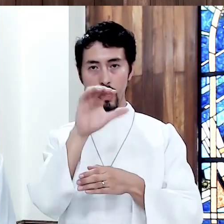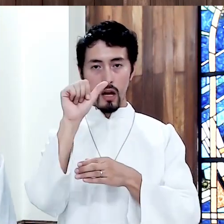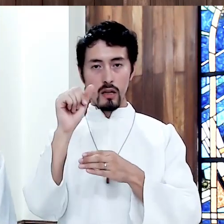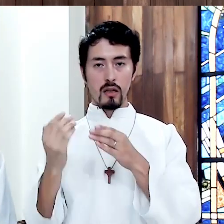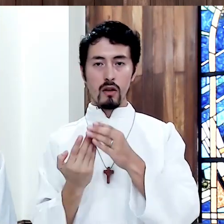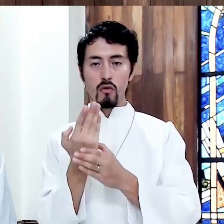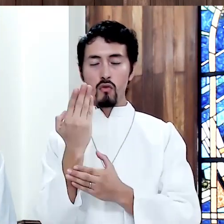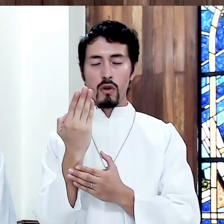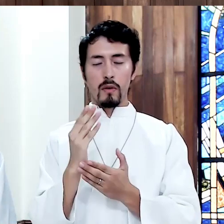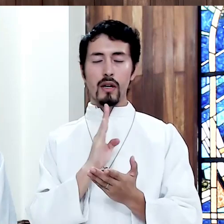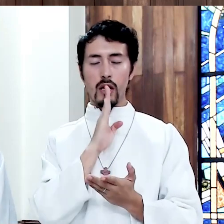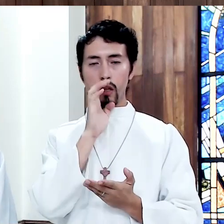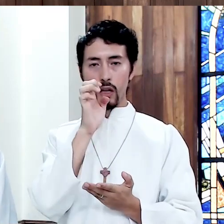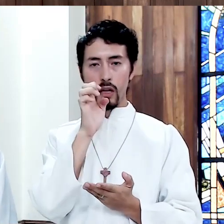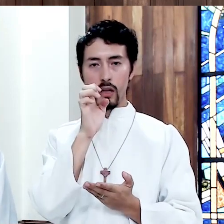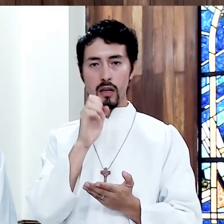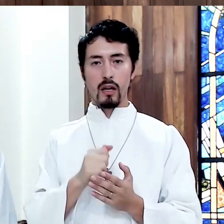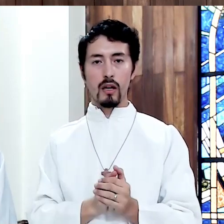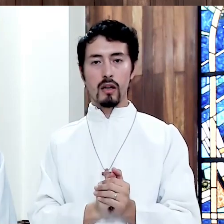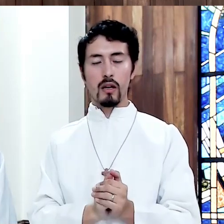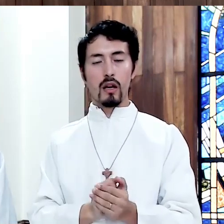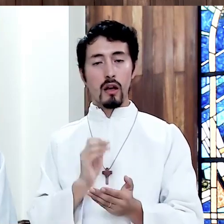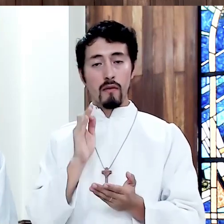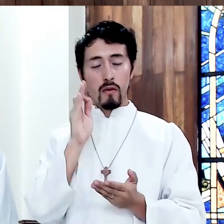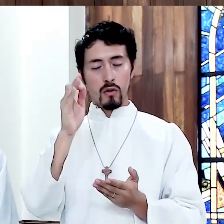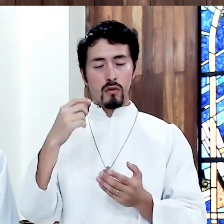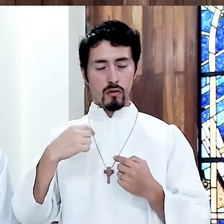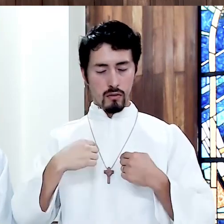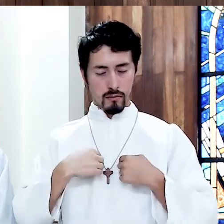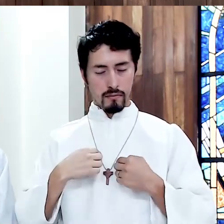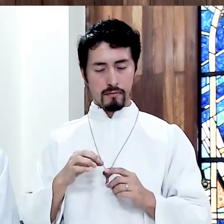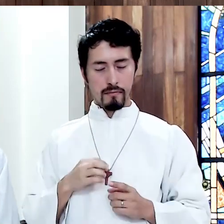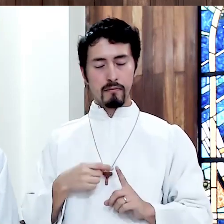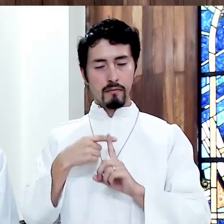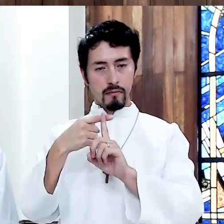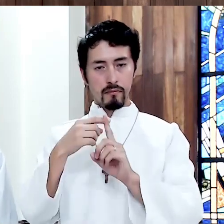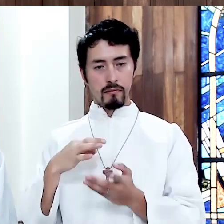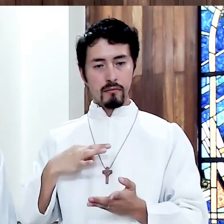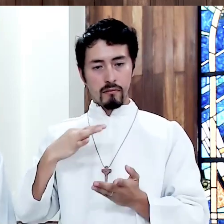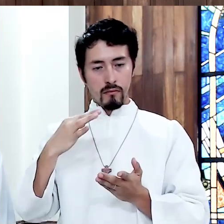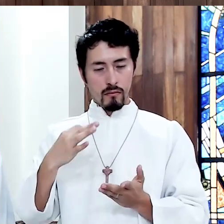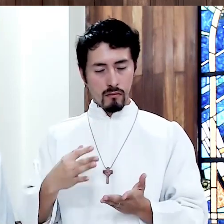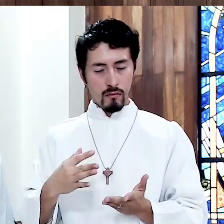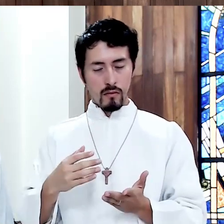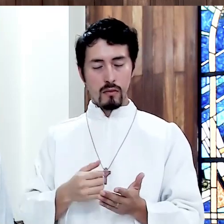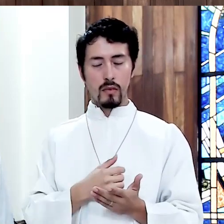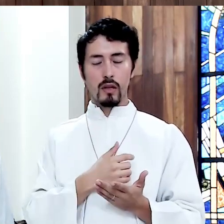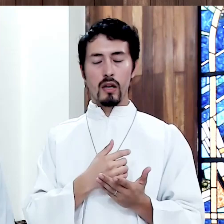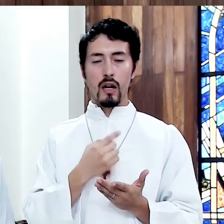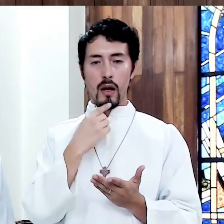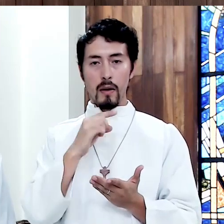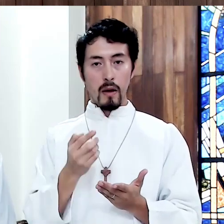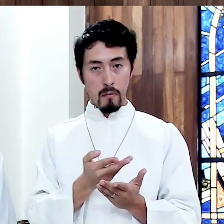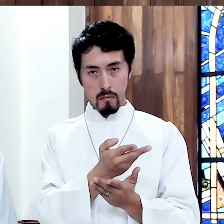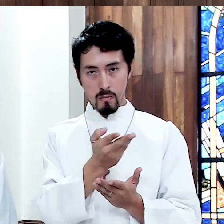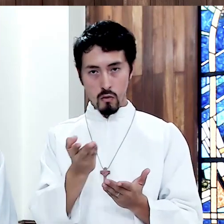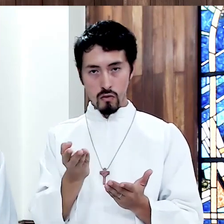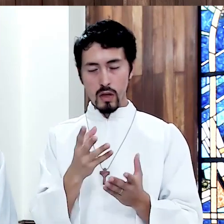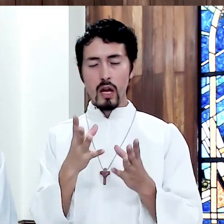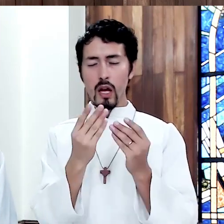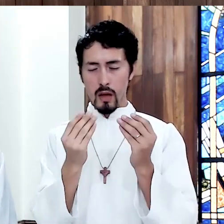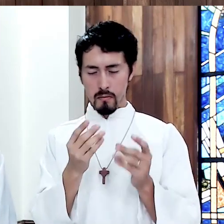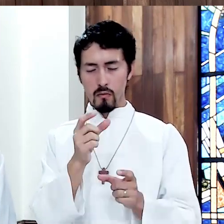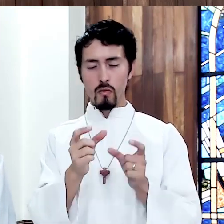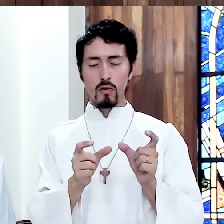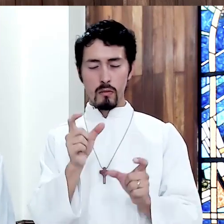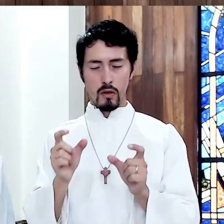de la alianza nueva y eterna, que será derramada por ustedes y por muchos para el perdón de los